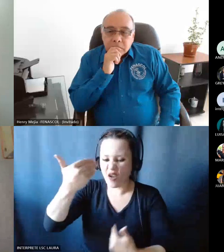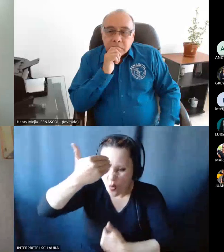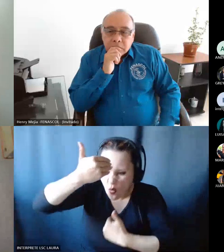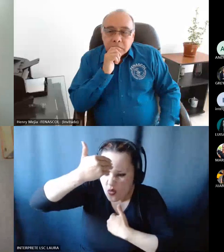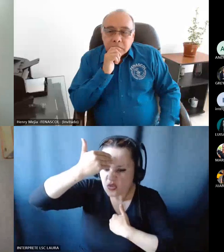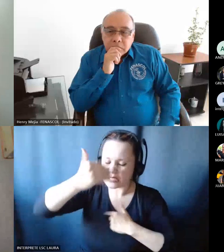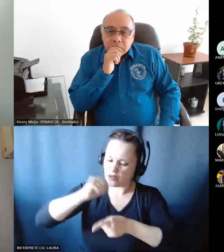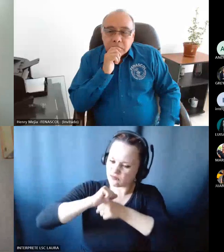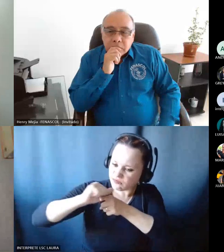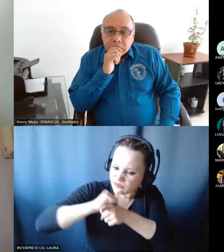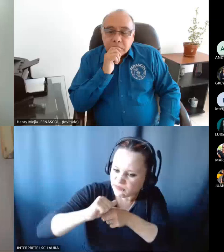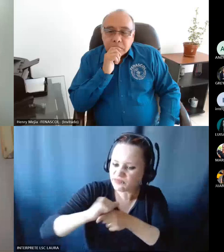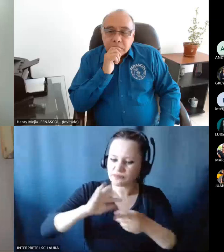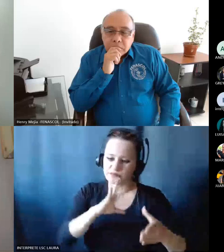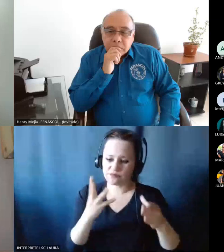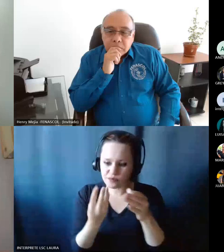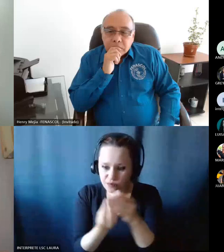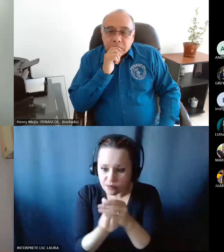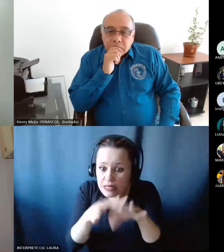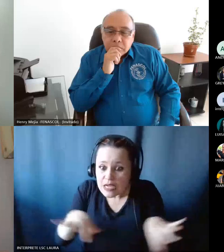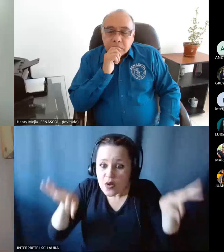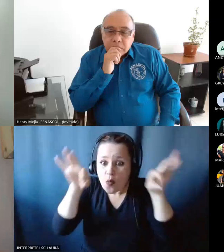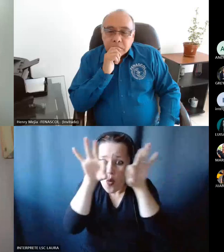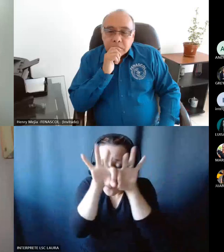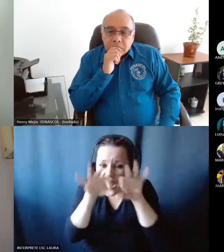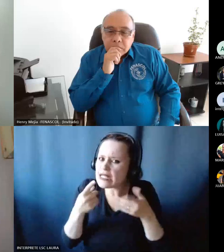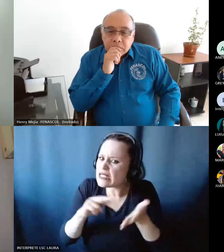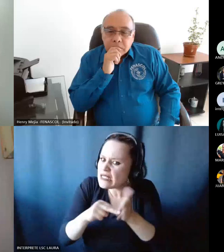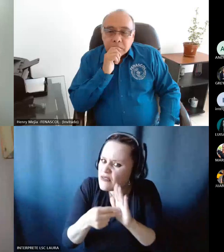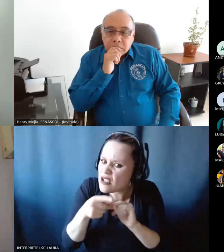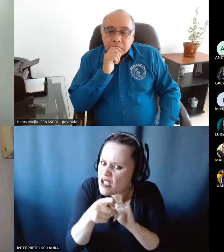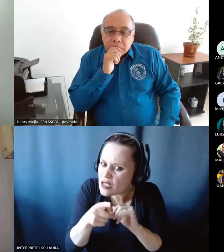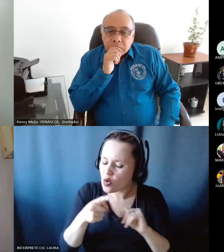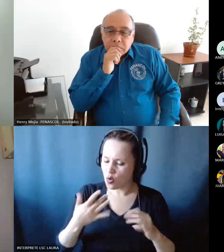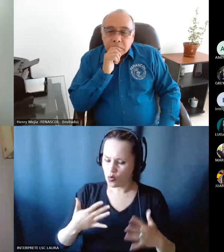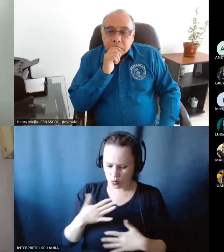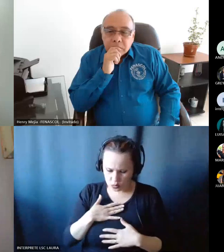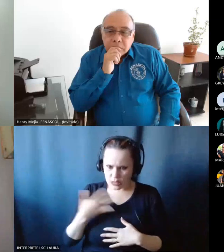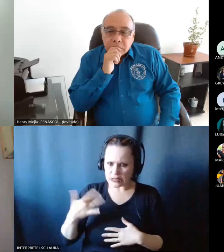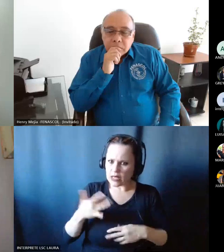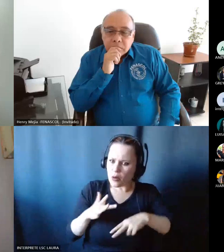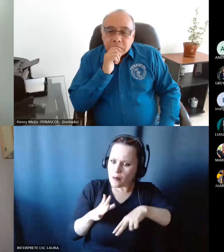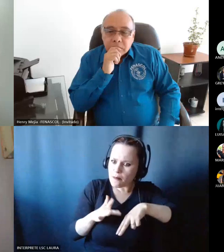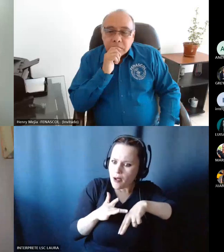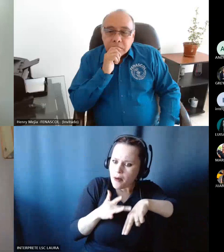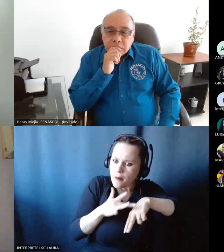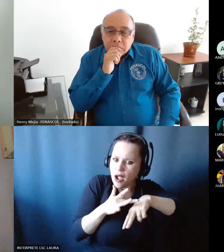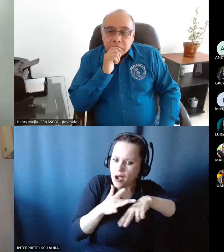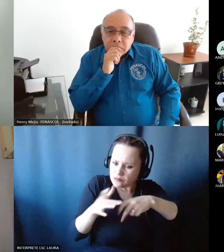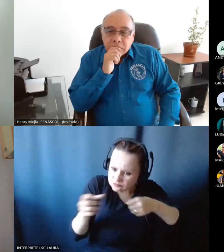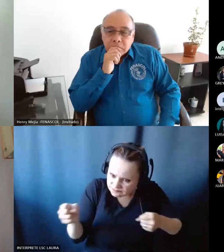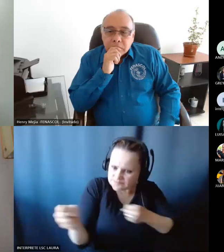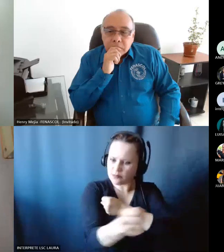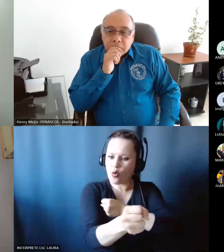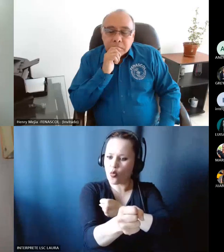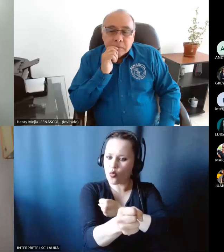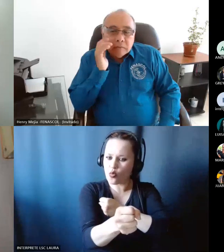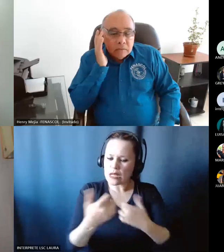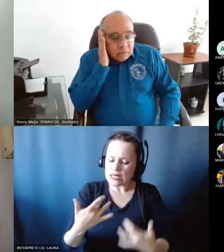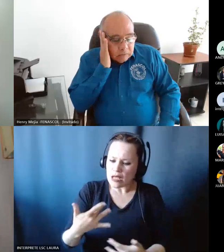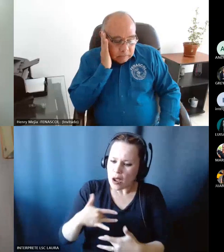prácticas de inclusión importantes nos tiene que motivar más en la en la empatía en la